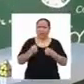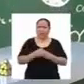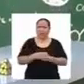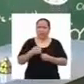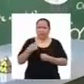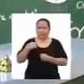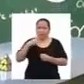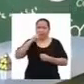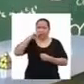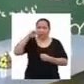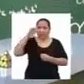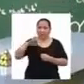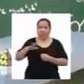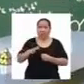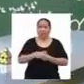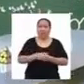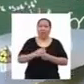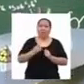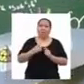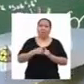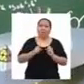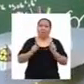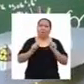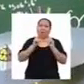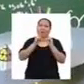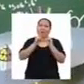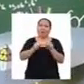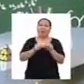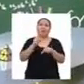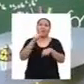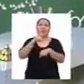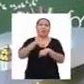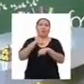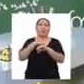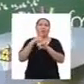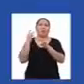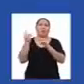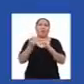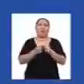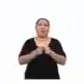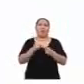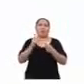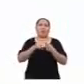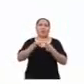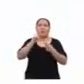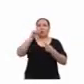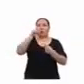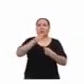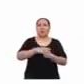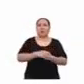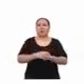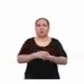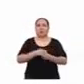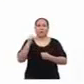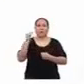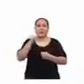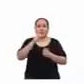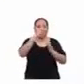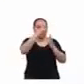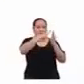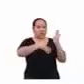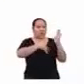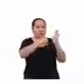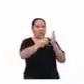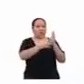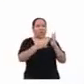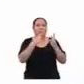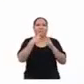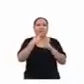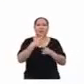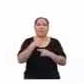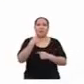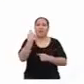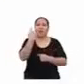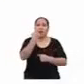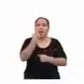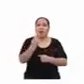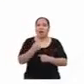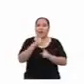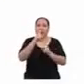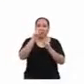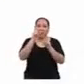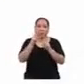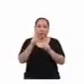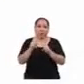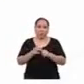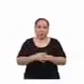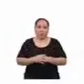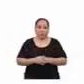Le dije, pero sigamos que el tiempo corre. Paso 1. Tenemos en una tabla las respuestas a cada pregunta,